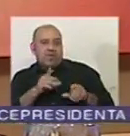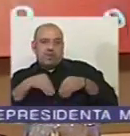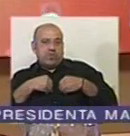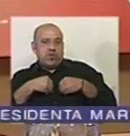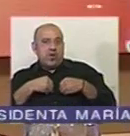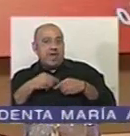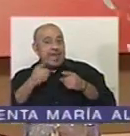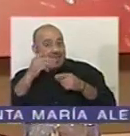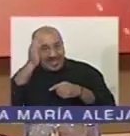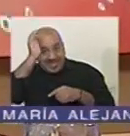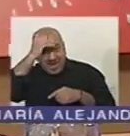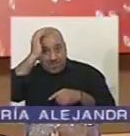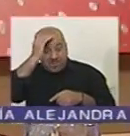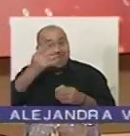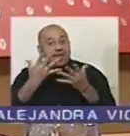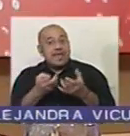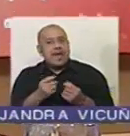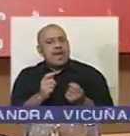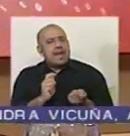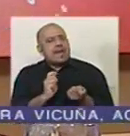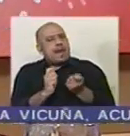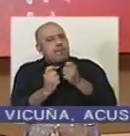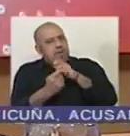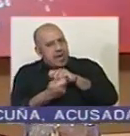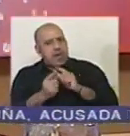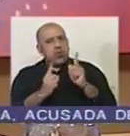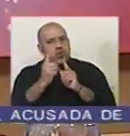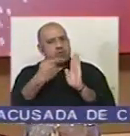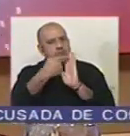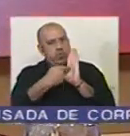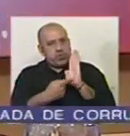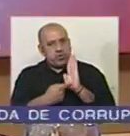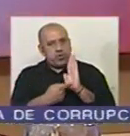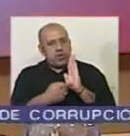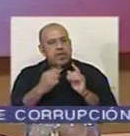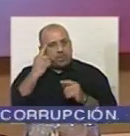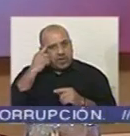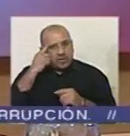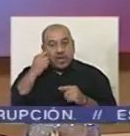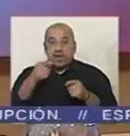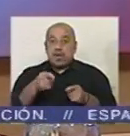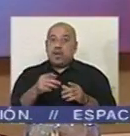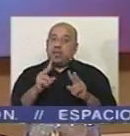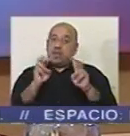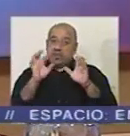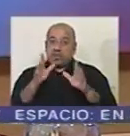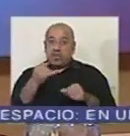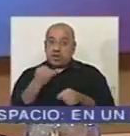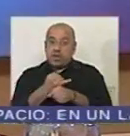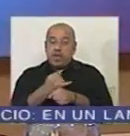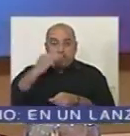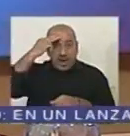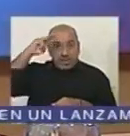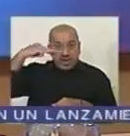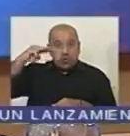reformularlo, claro, de alguna manera en coherencia con su discurso interno. Y acá los costos son muy altos para México y para